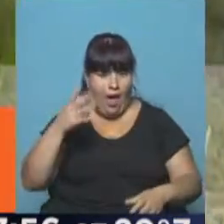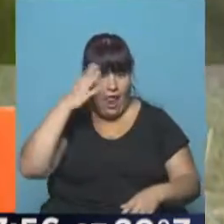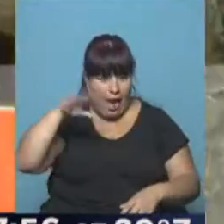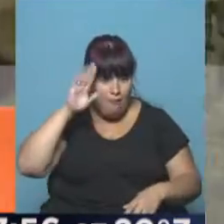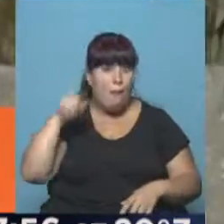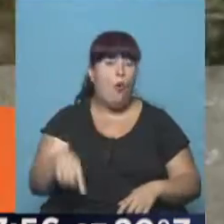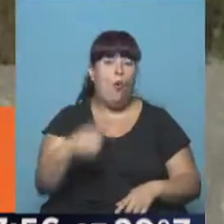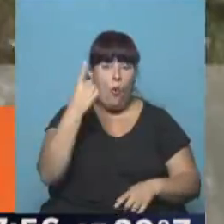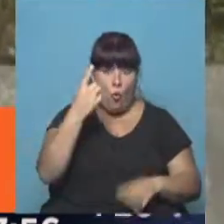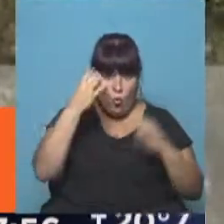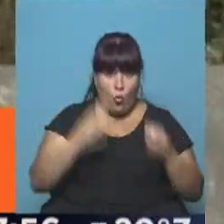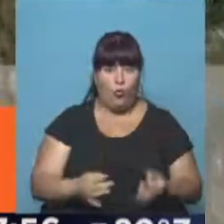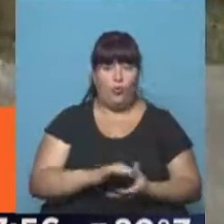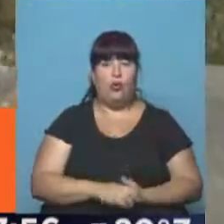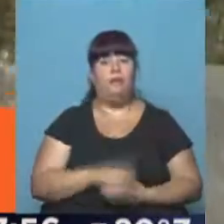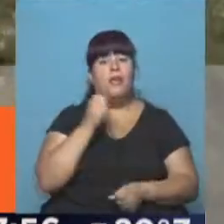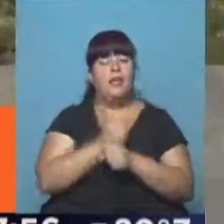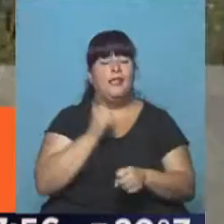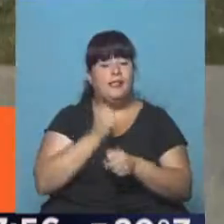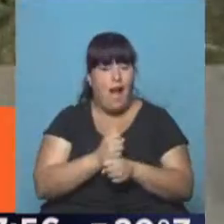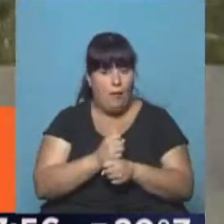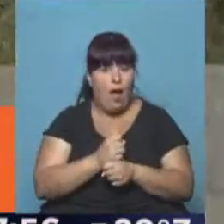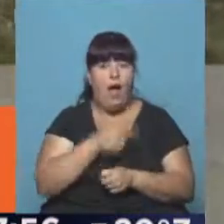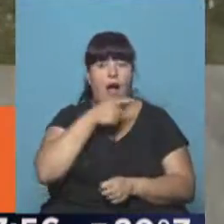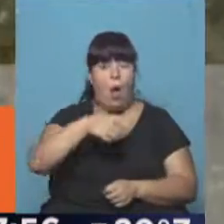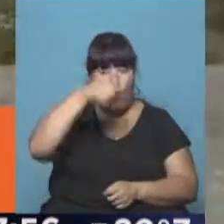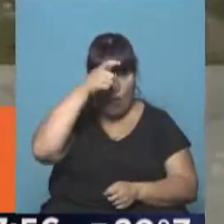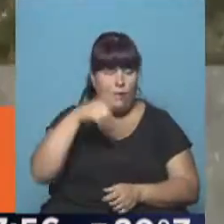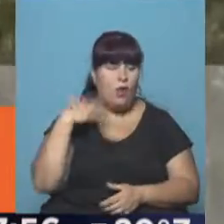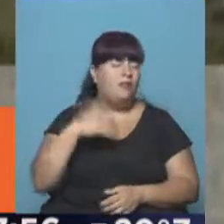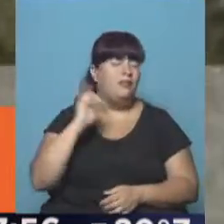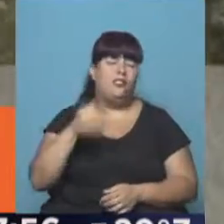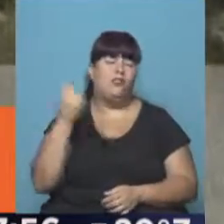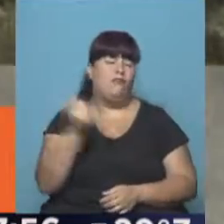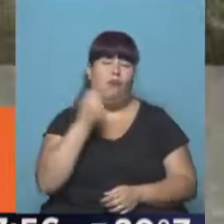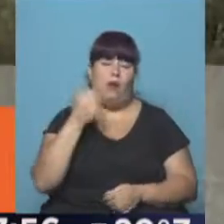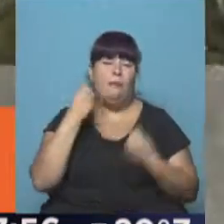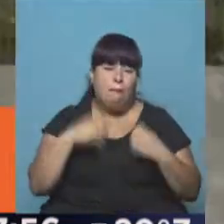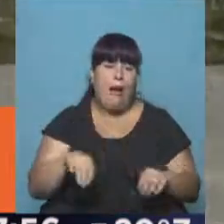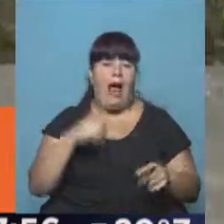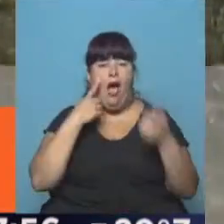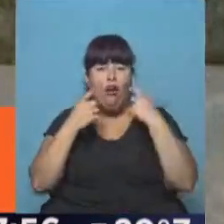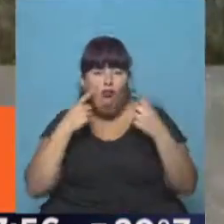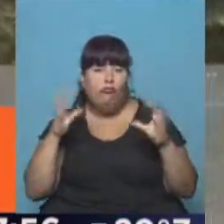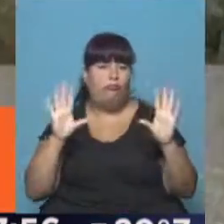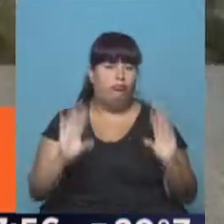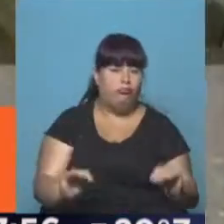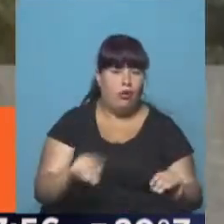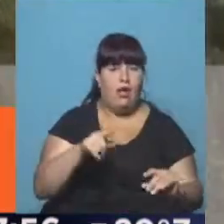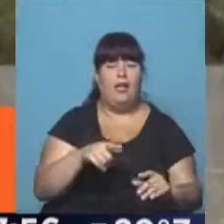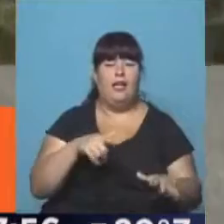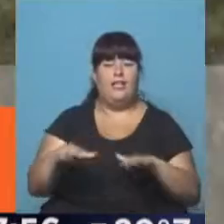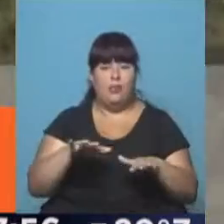Aquí uno de ellos justamente, y el trabajo de los bomberos imprescindible justamente para empezar a controlar un poco